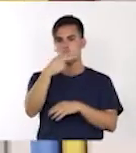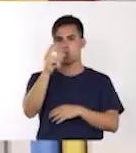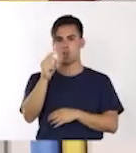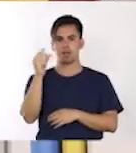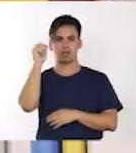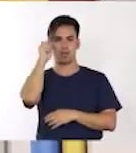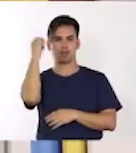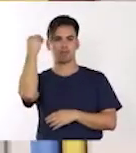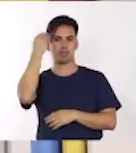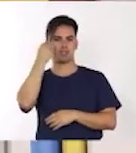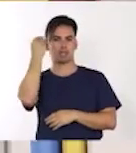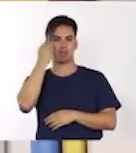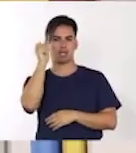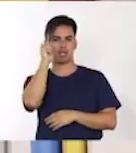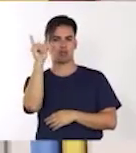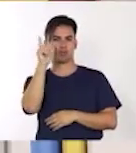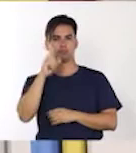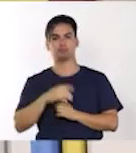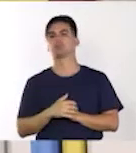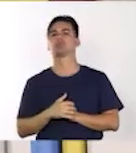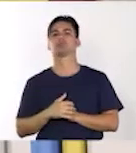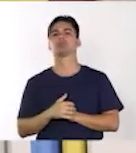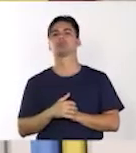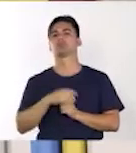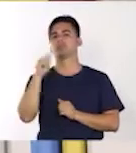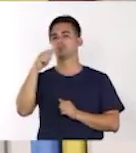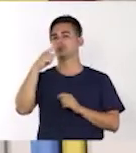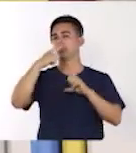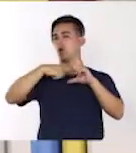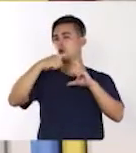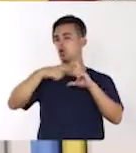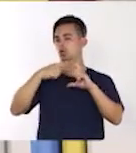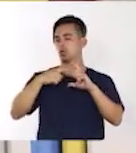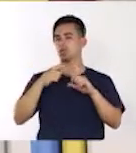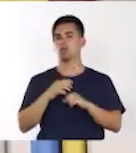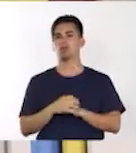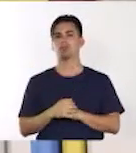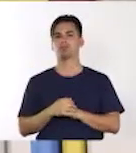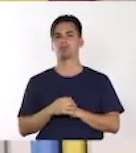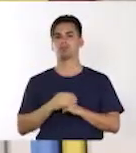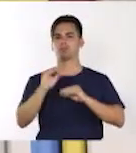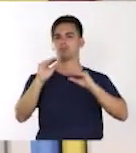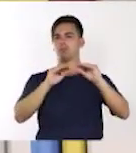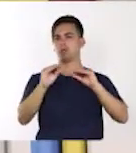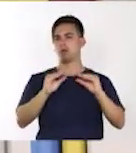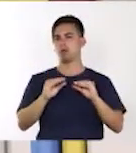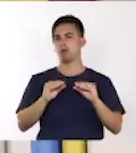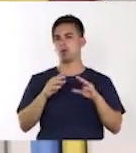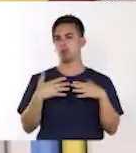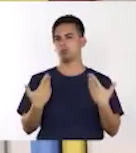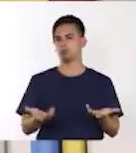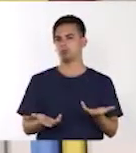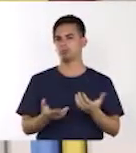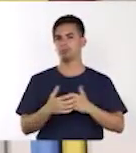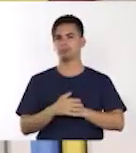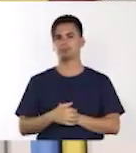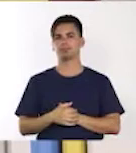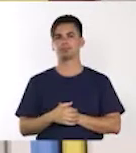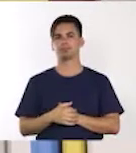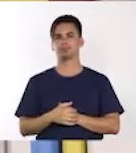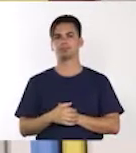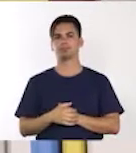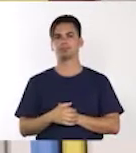verán que todo ese contenido los preparó para